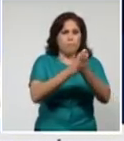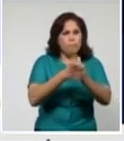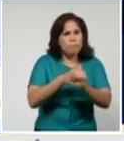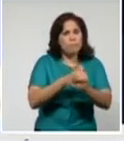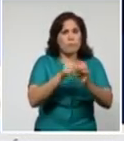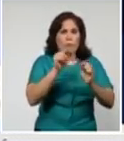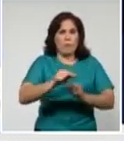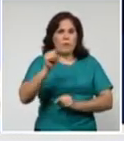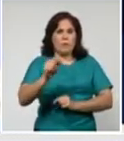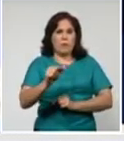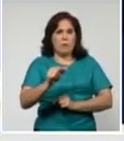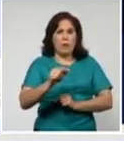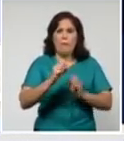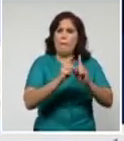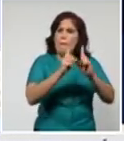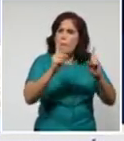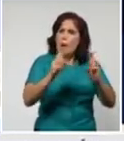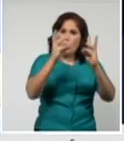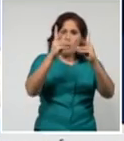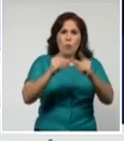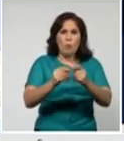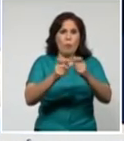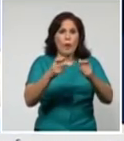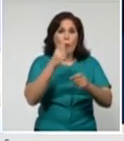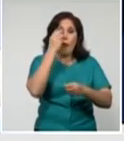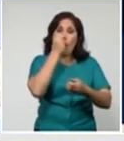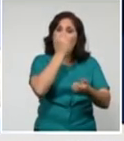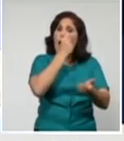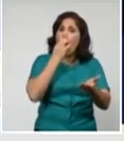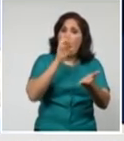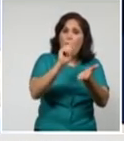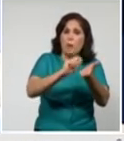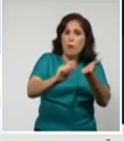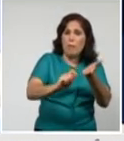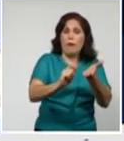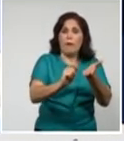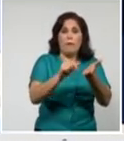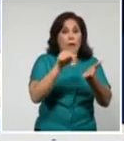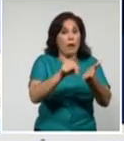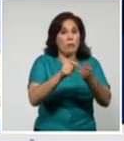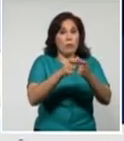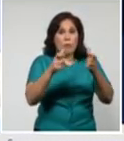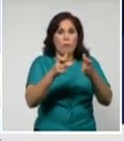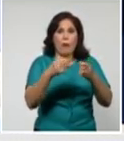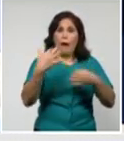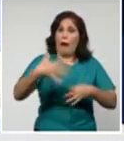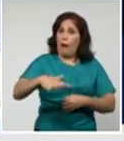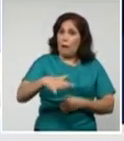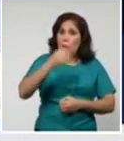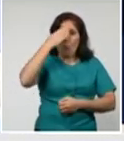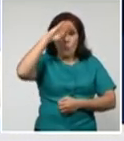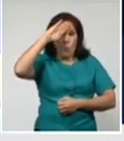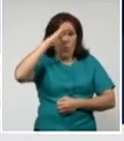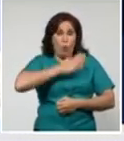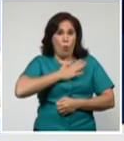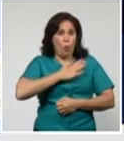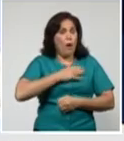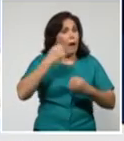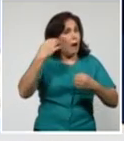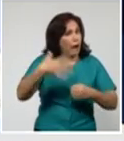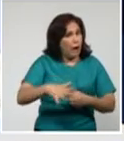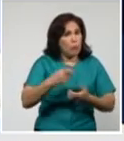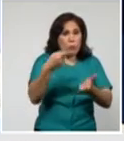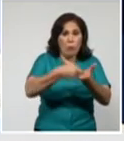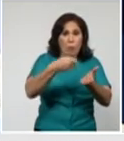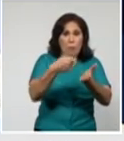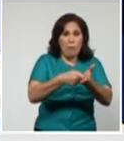sospechosos, incrementa el número de muestras, a un costo que nuestra población todavía no tiene claro